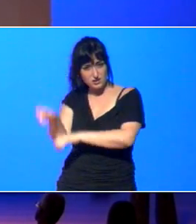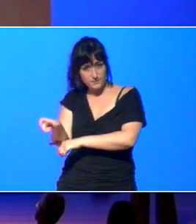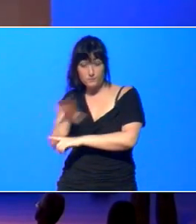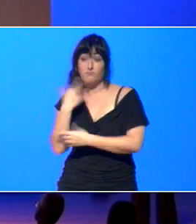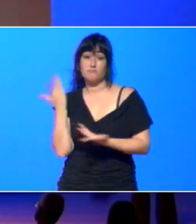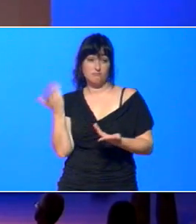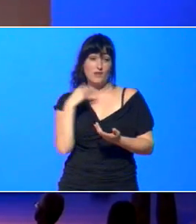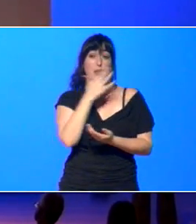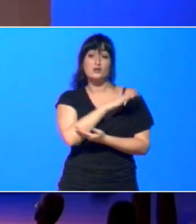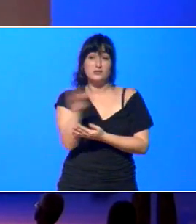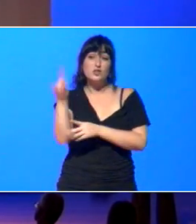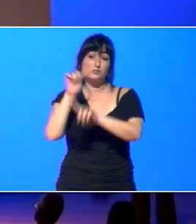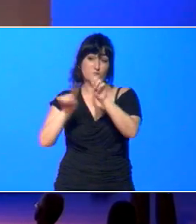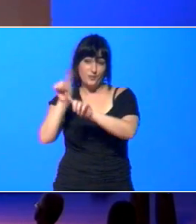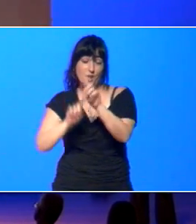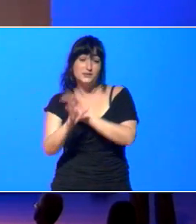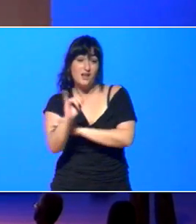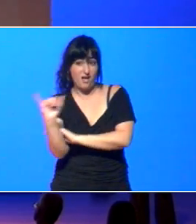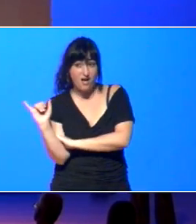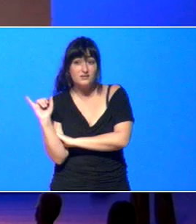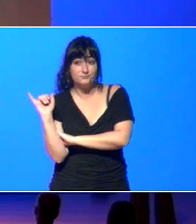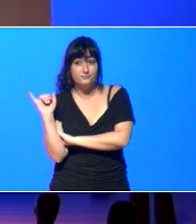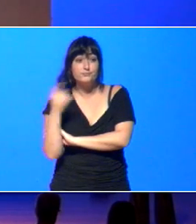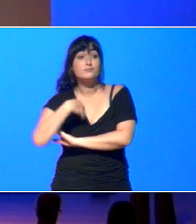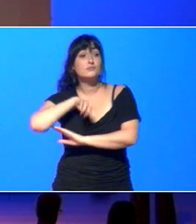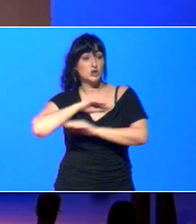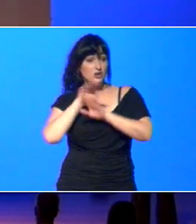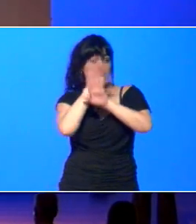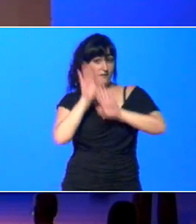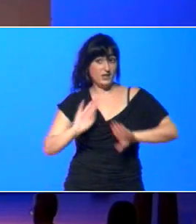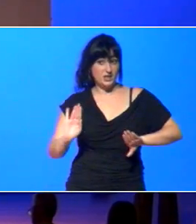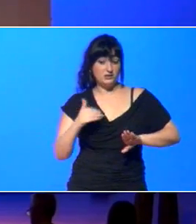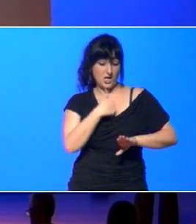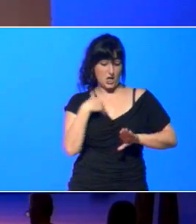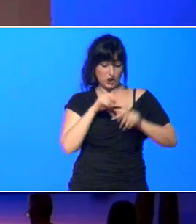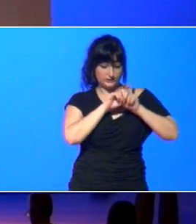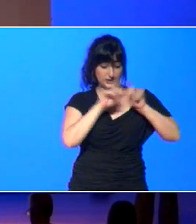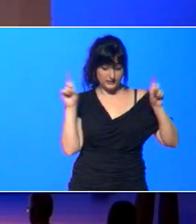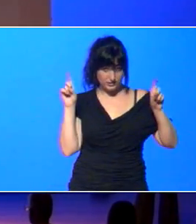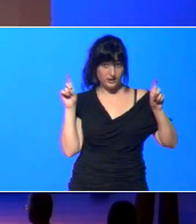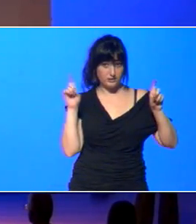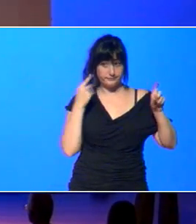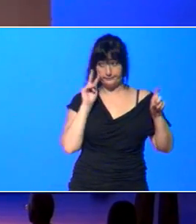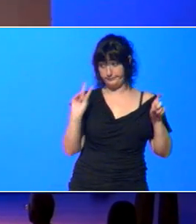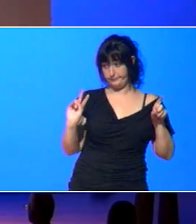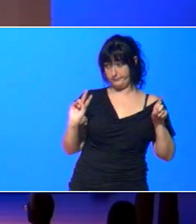tienen dificultades y que nosotros al final en el día a día y desde las entidades también, pues también lo vemos, ¿no?